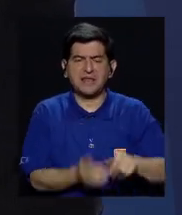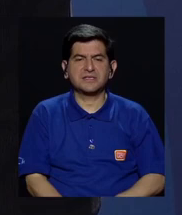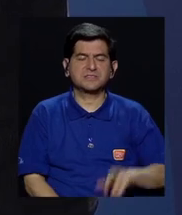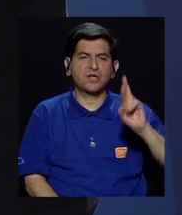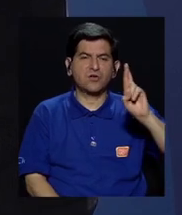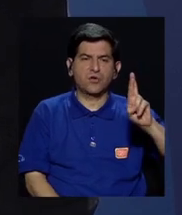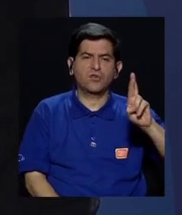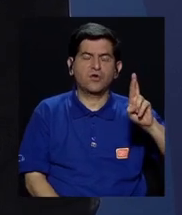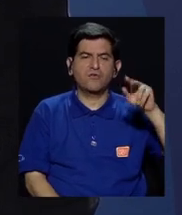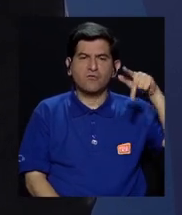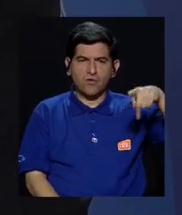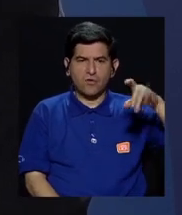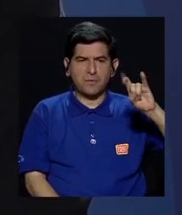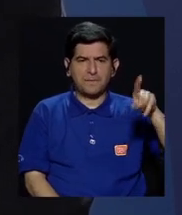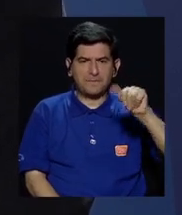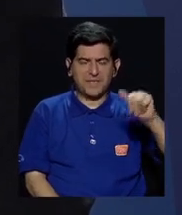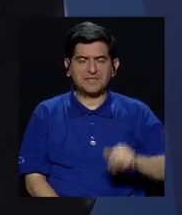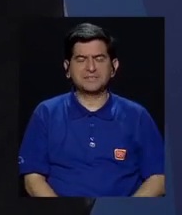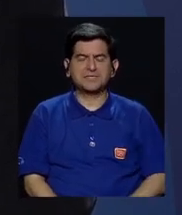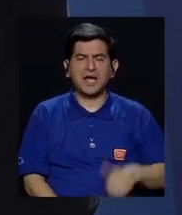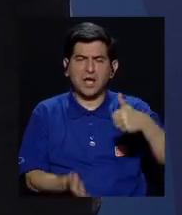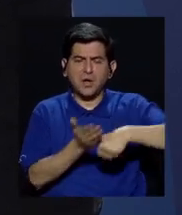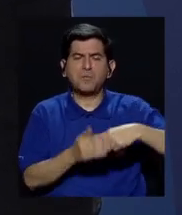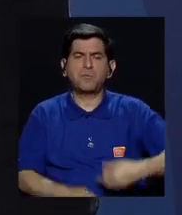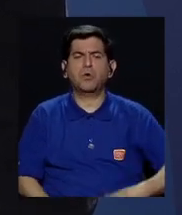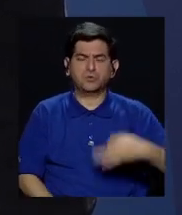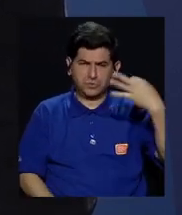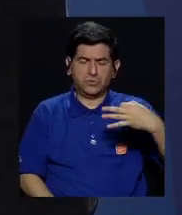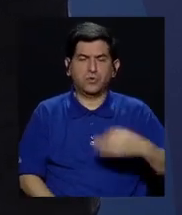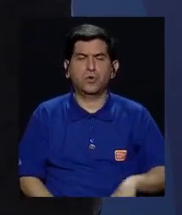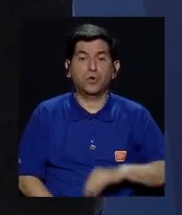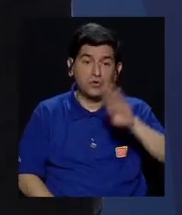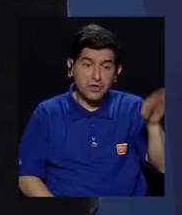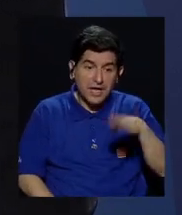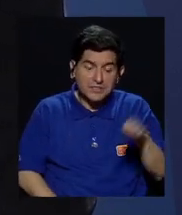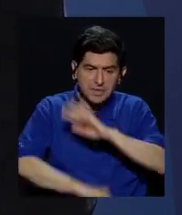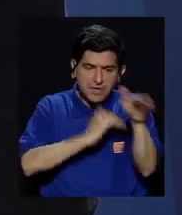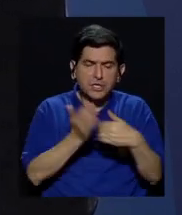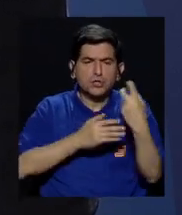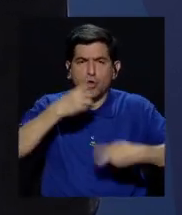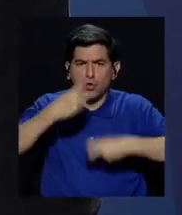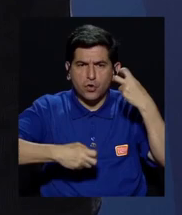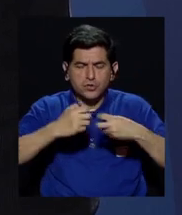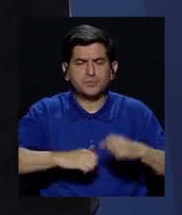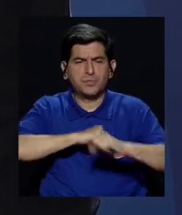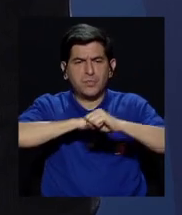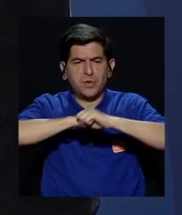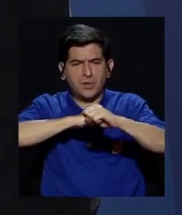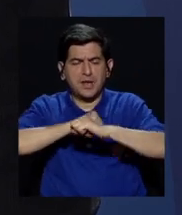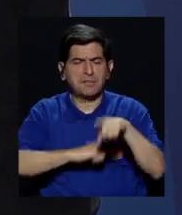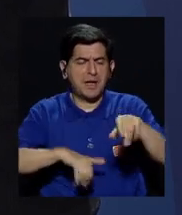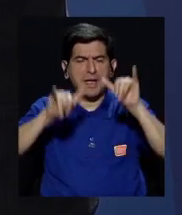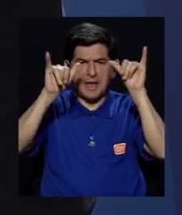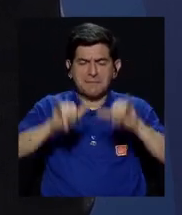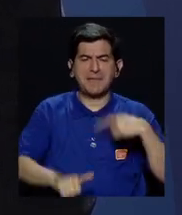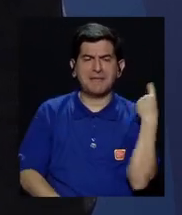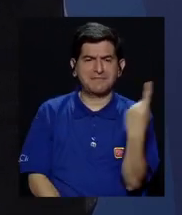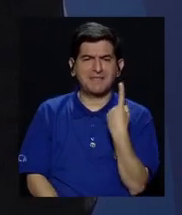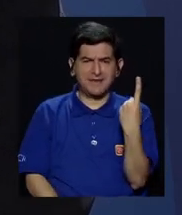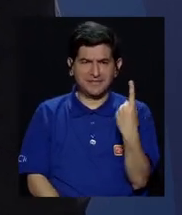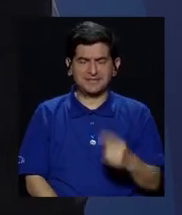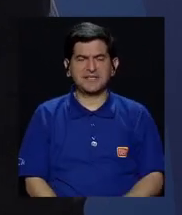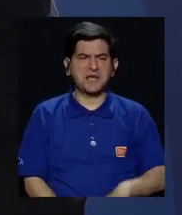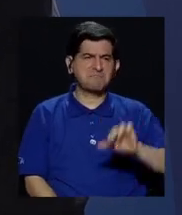rodolfo pizza ha demostrado tener un voto muy sólido porque con todo lo del cementazo y las dificultades que ha tenido su campaña los golpistas se ha mantenido siempre